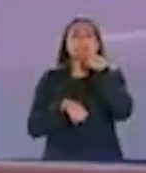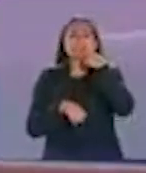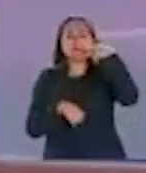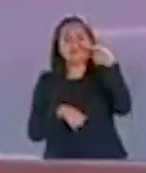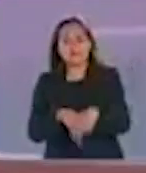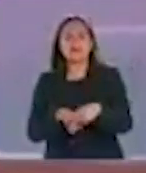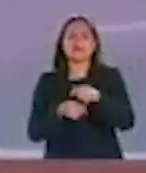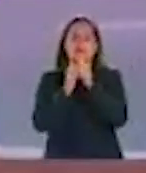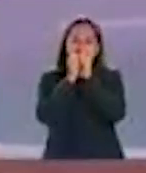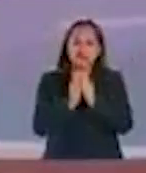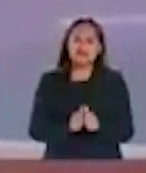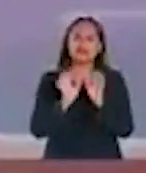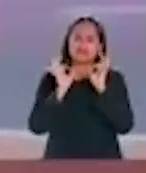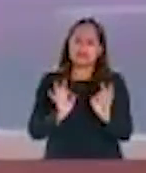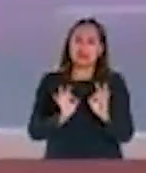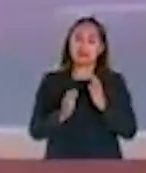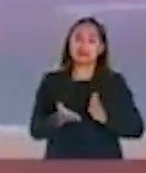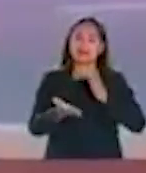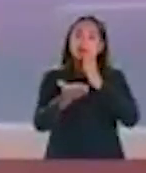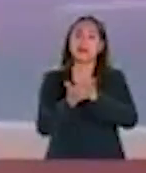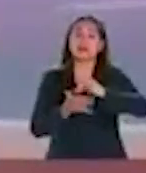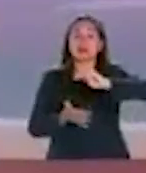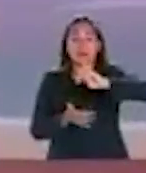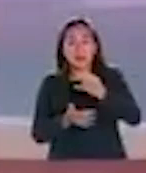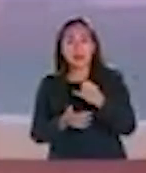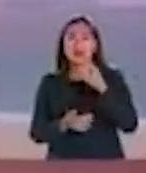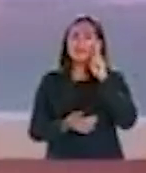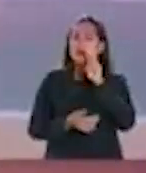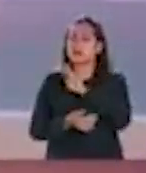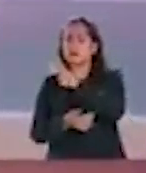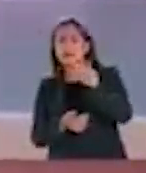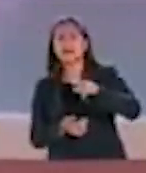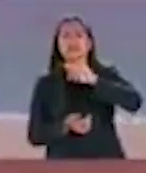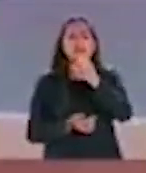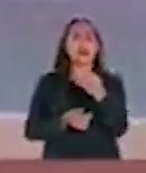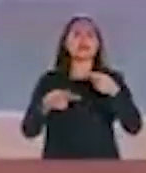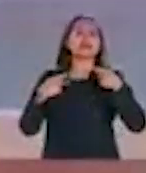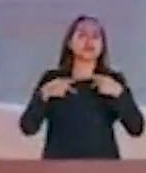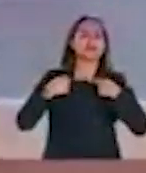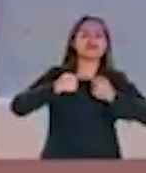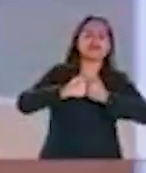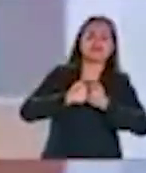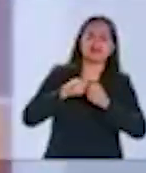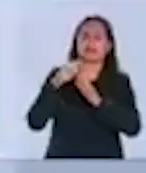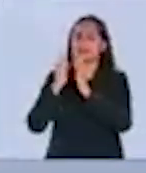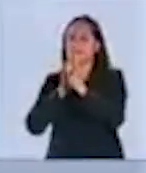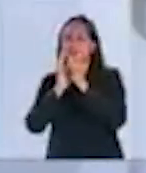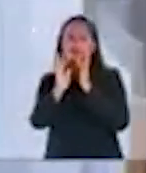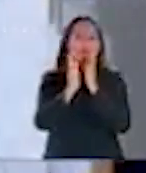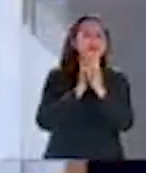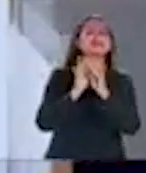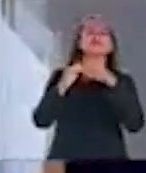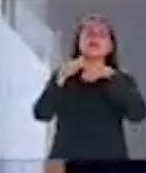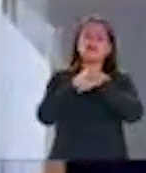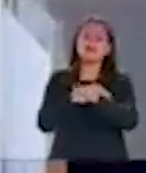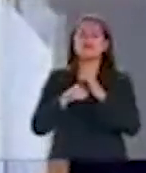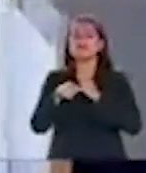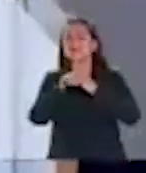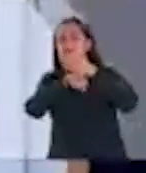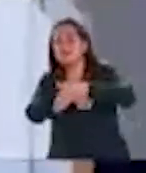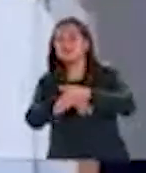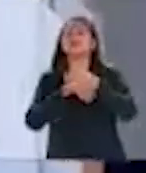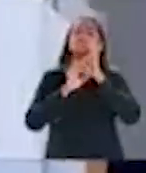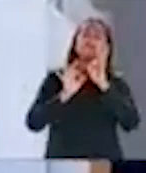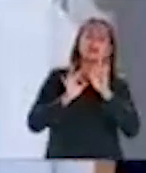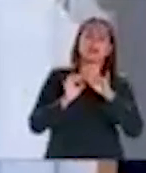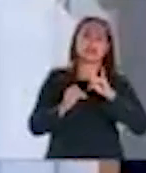cuando uno visita a tijuana veo no tijuana una población fronteriza una población que tiene la frontera literalmente